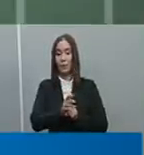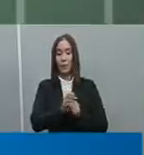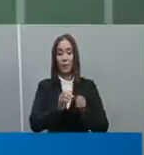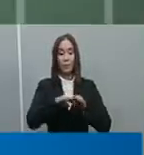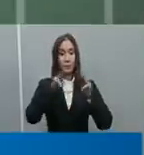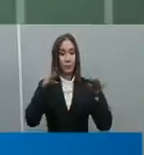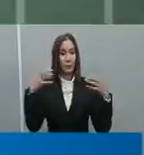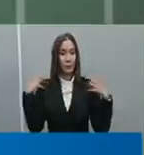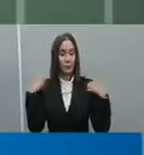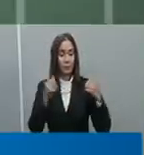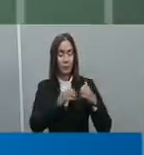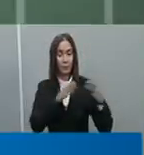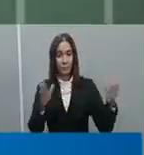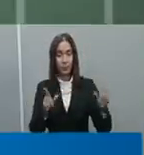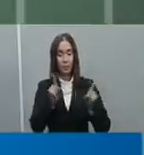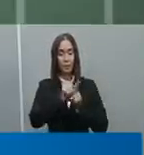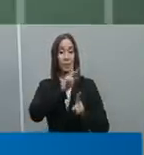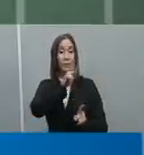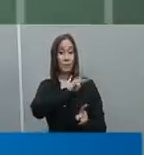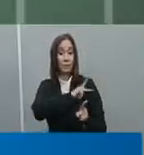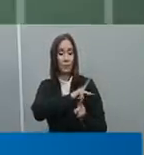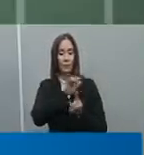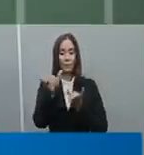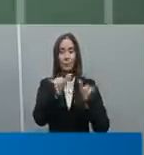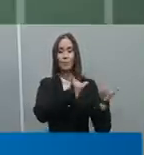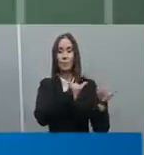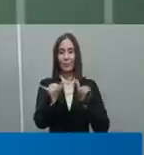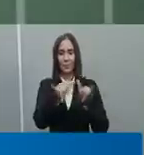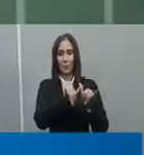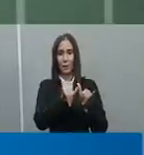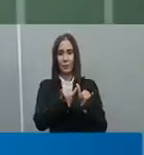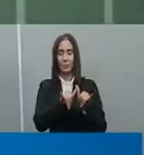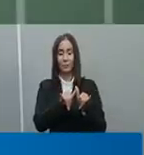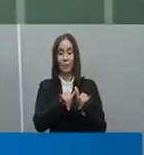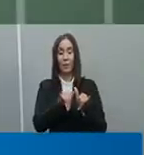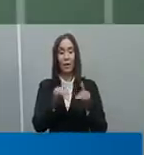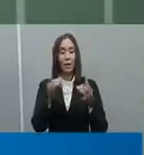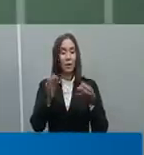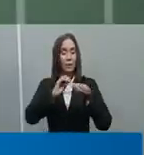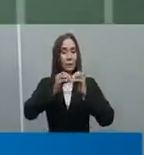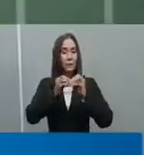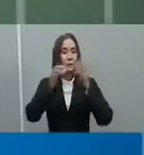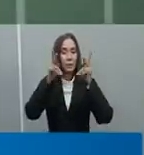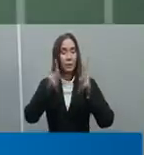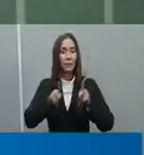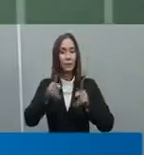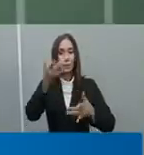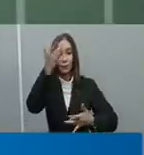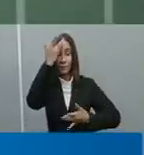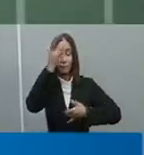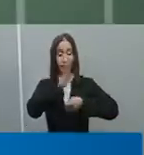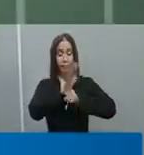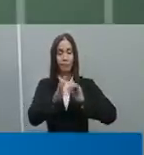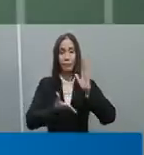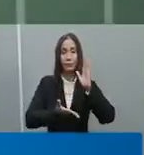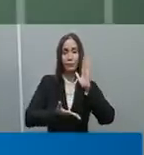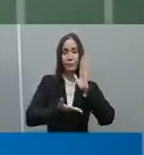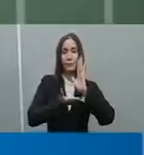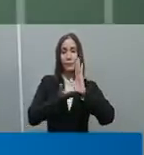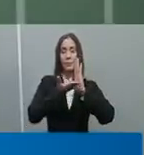sanitaria, poniendo a disposición de las personas la continuidad del aparato que ha sido ya puesto en marcha para evitar más contagios